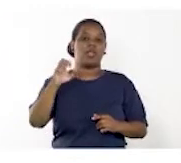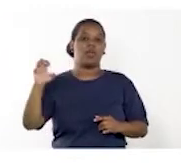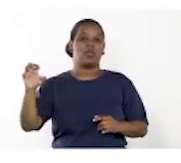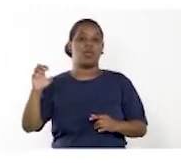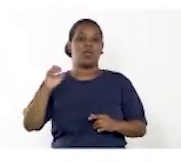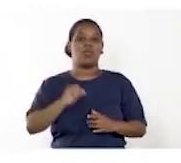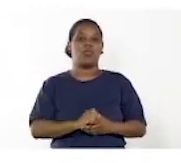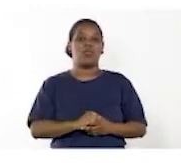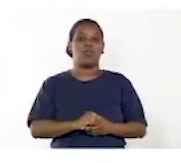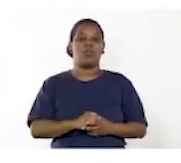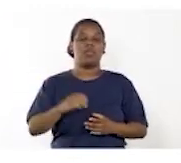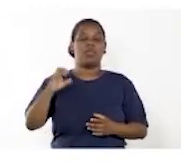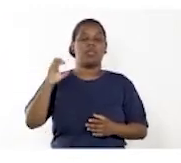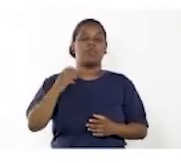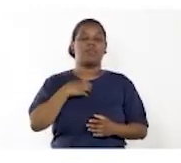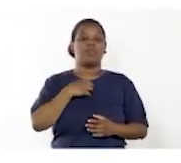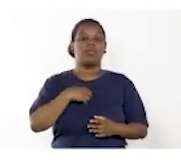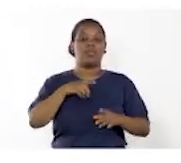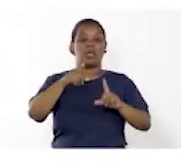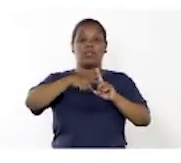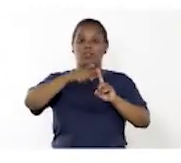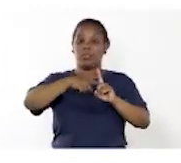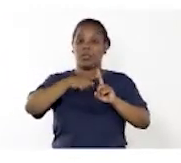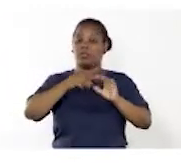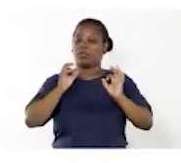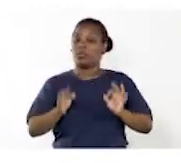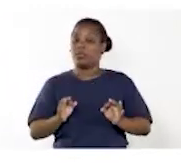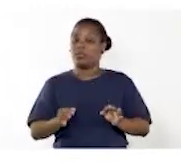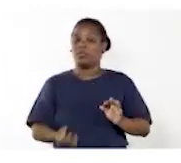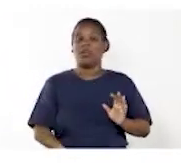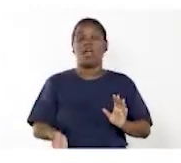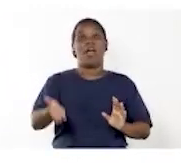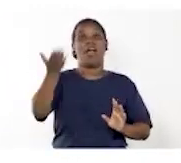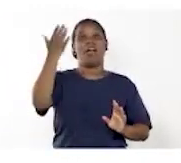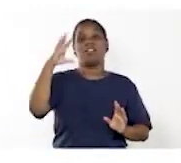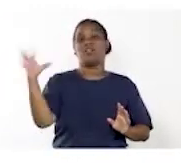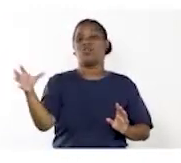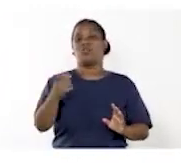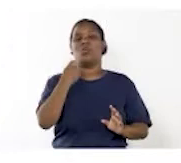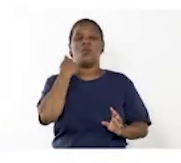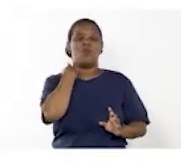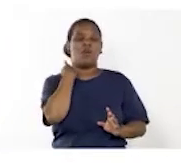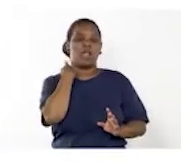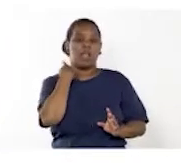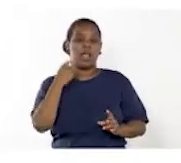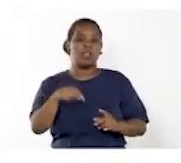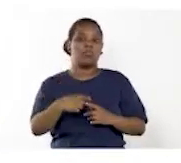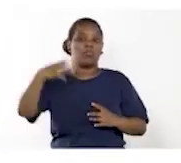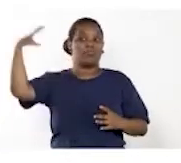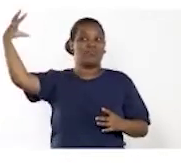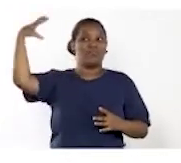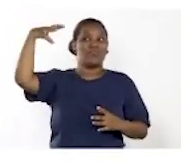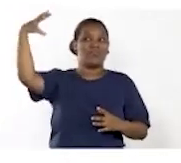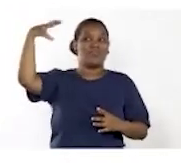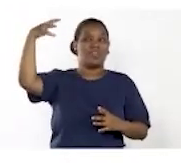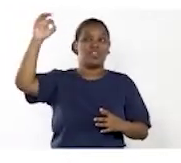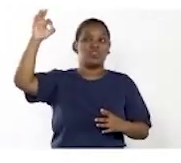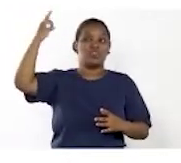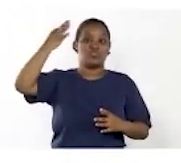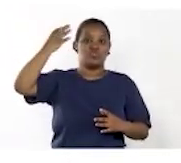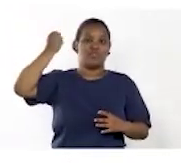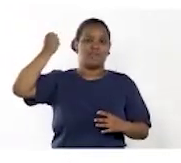una temperatura muy específica, alta por supuesto todo el año por la incidencia de los rayos solares que allí